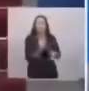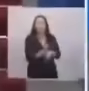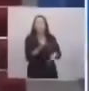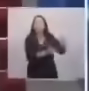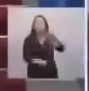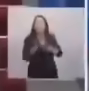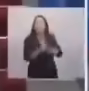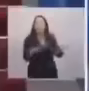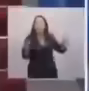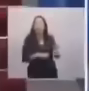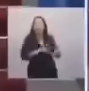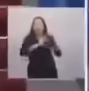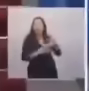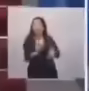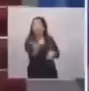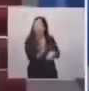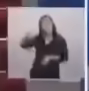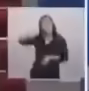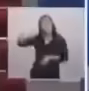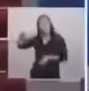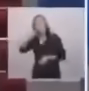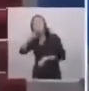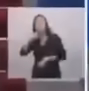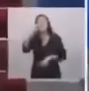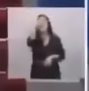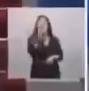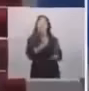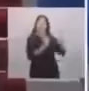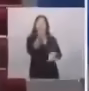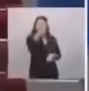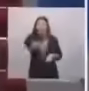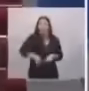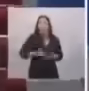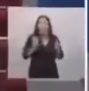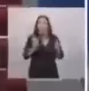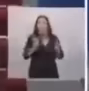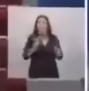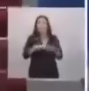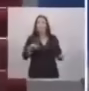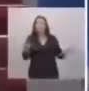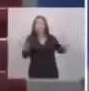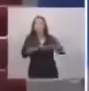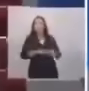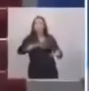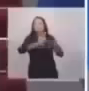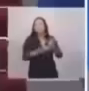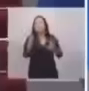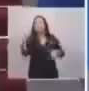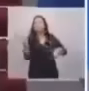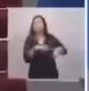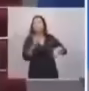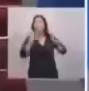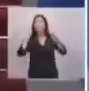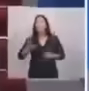ley Por más que a vos no te guste para más que a vos no te guste caputo es mi ley porque yoy enojado o sea yo sé lo que pensa